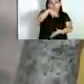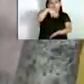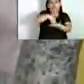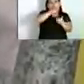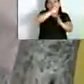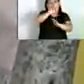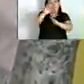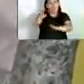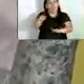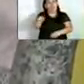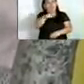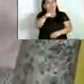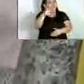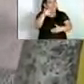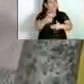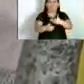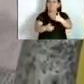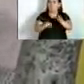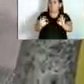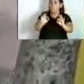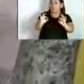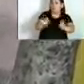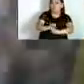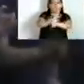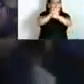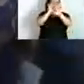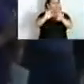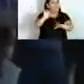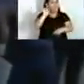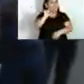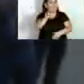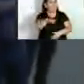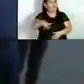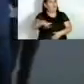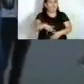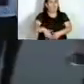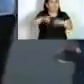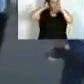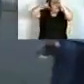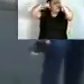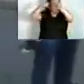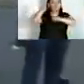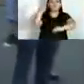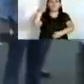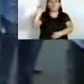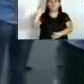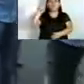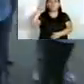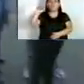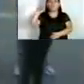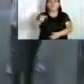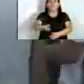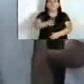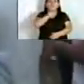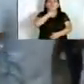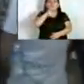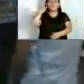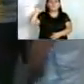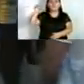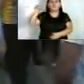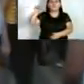pues aseguran que este proceso no ha sido transparente en el municipio. Con imágenes de Kevin Hércules para CN